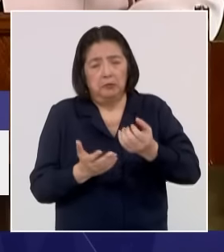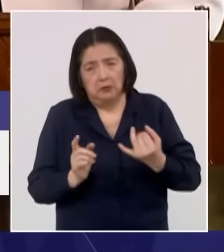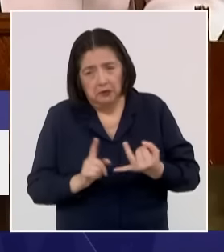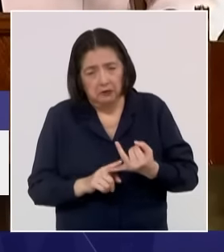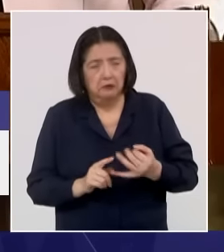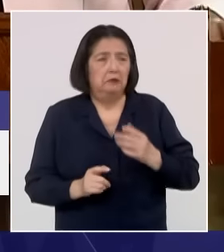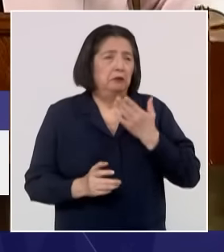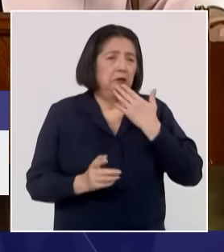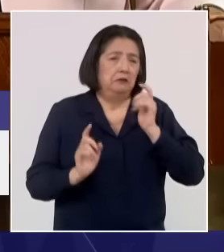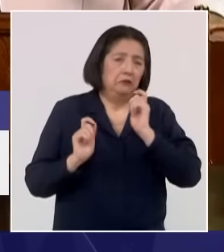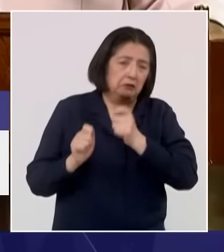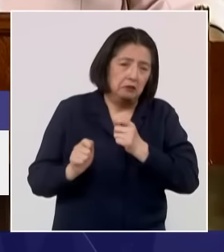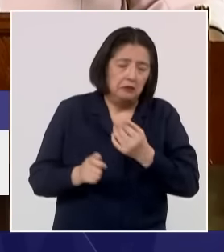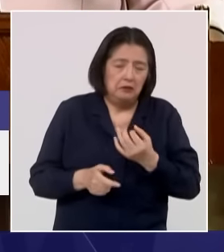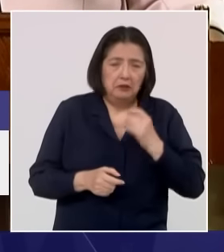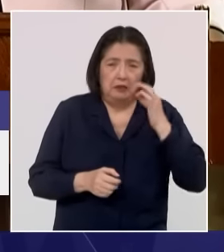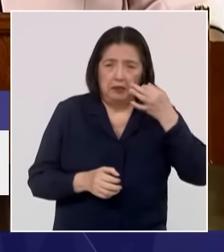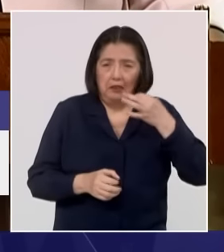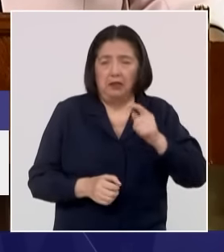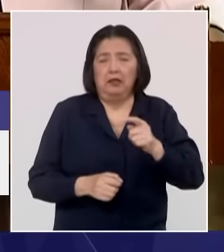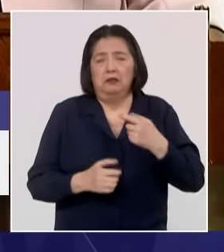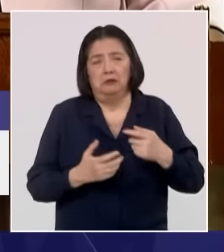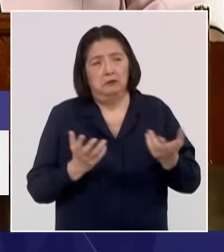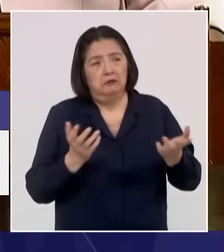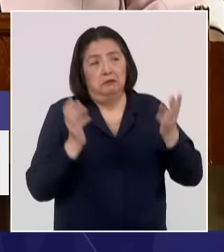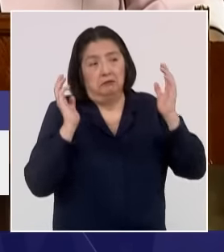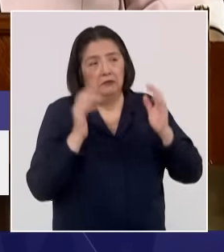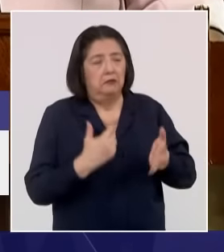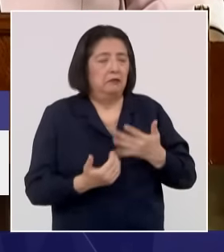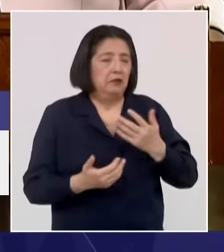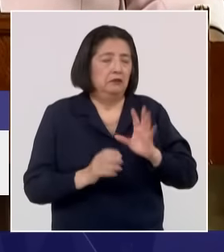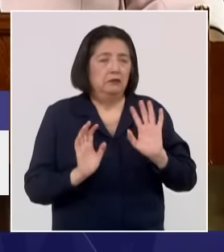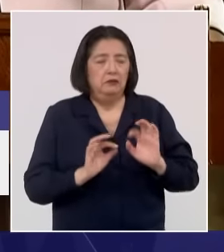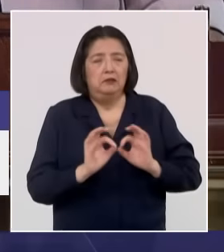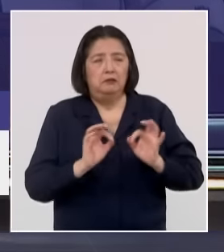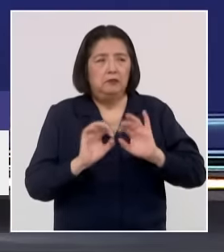quién te lo regaló y detalles tan sencillos de aclarar. 12:58.